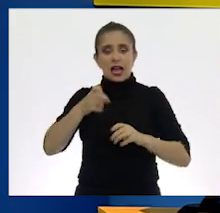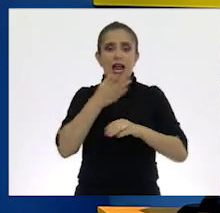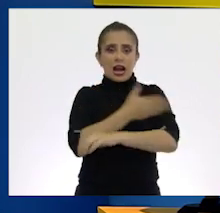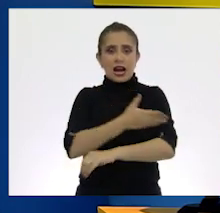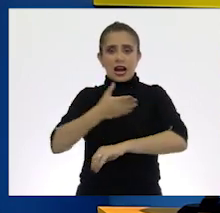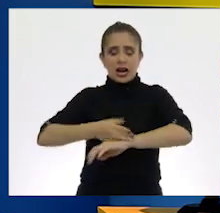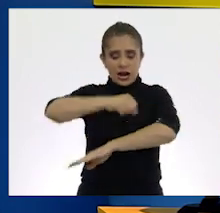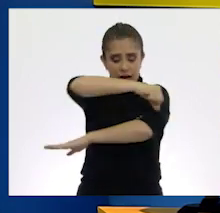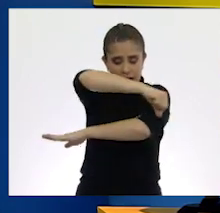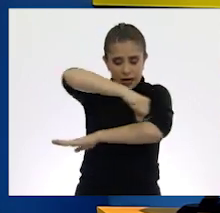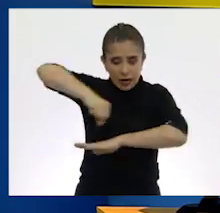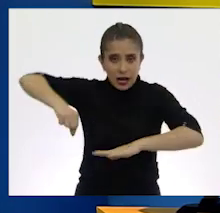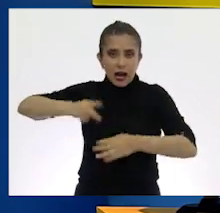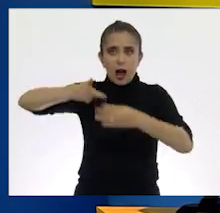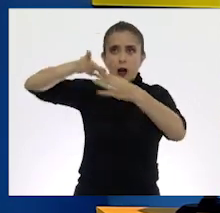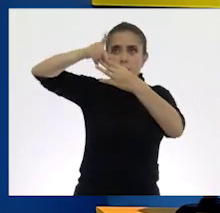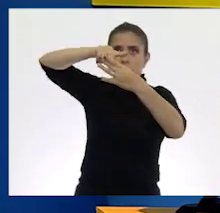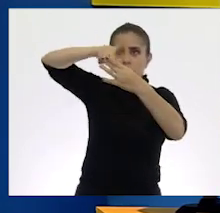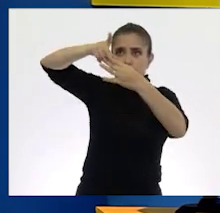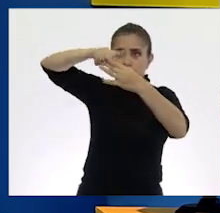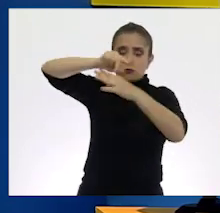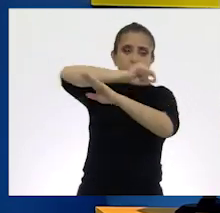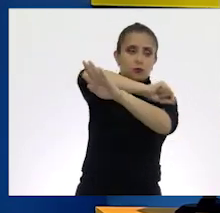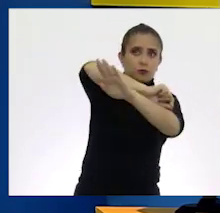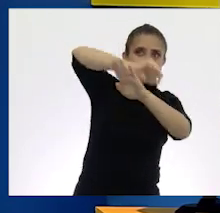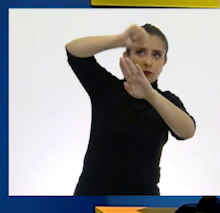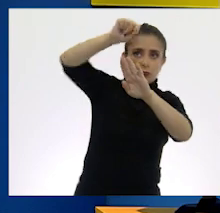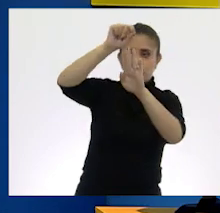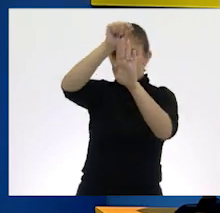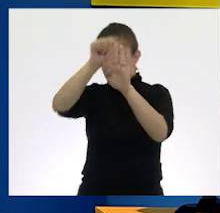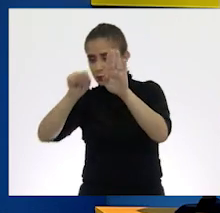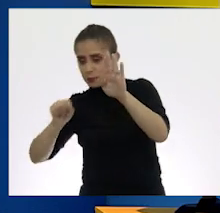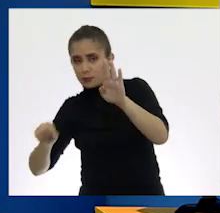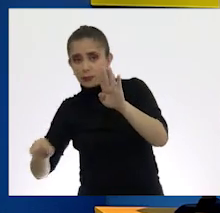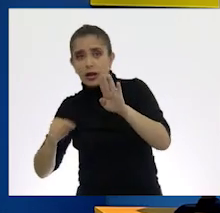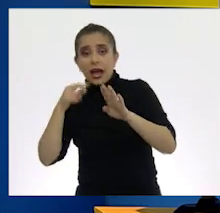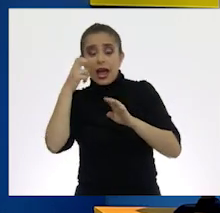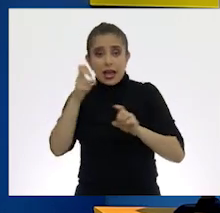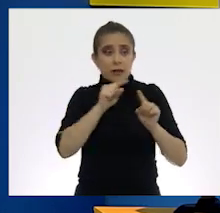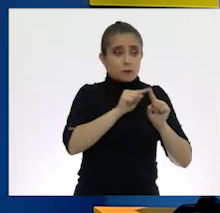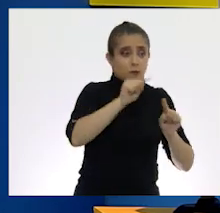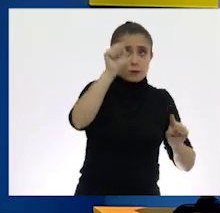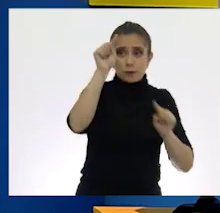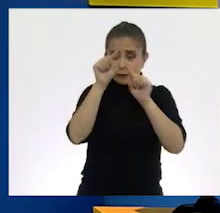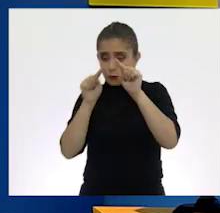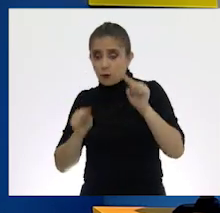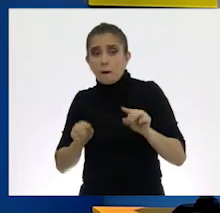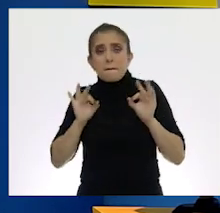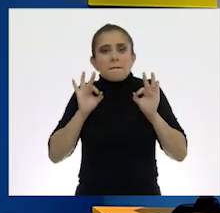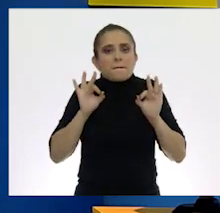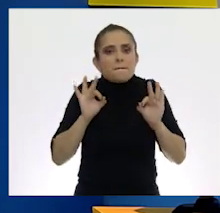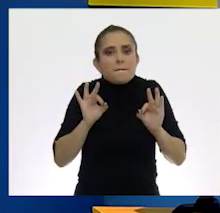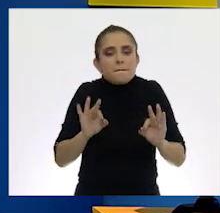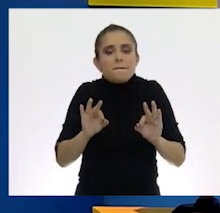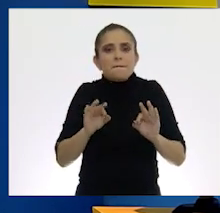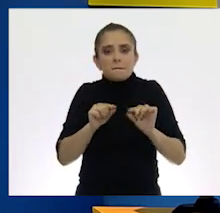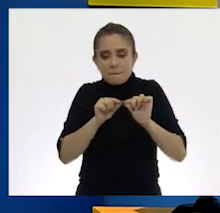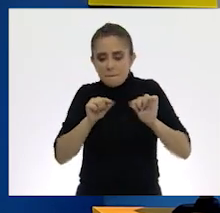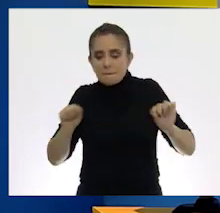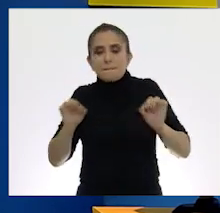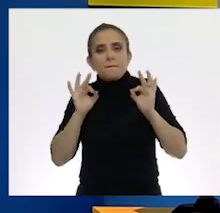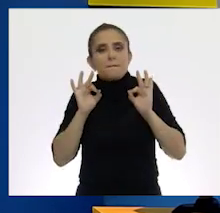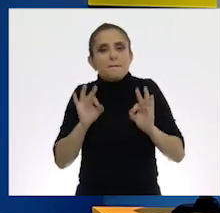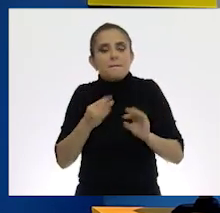tipo de apoyos como es la regla y el compás, nos permite hacer trazos más exactos. Y además nos